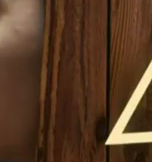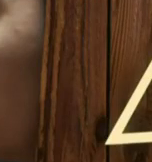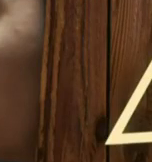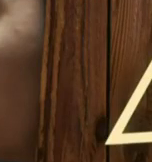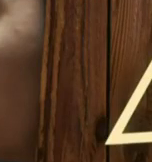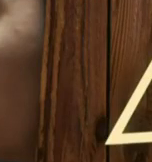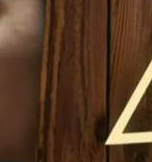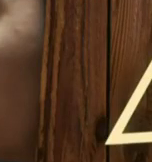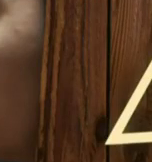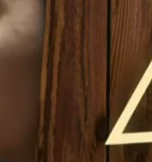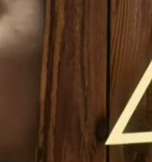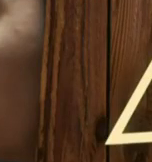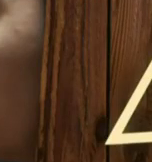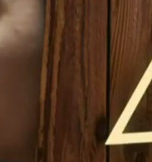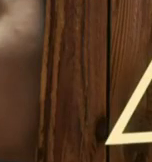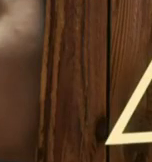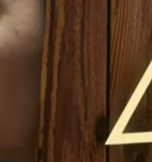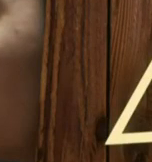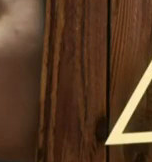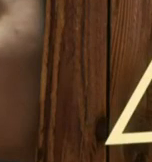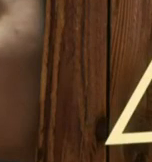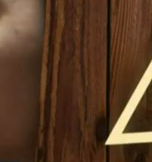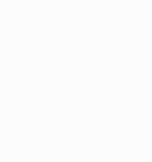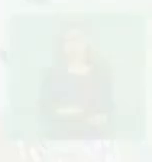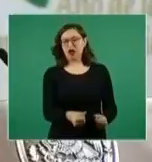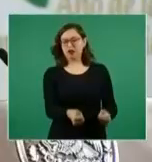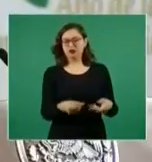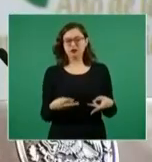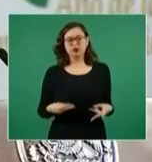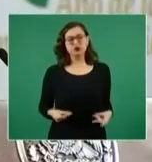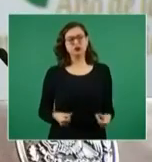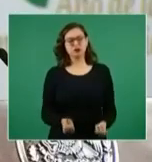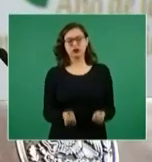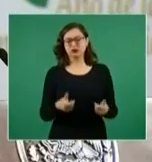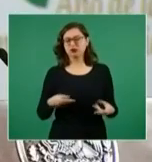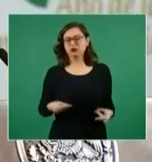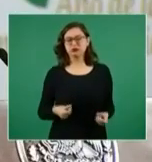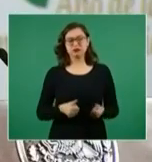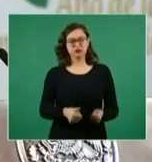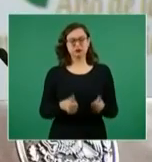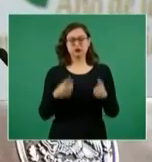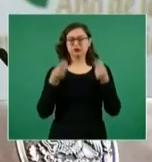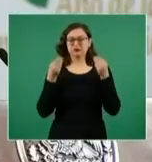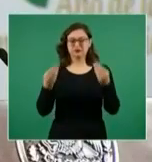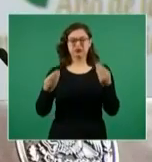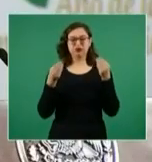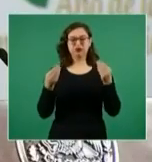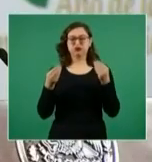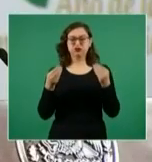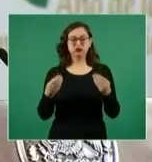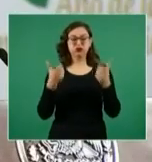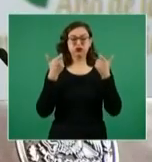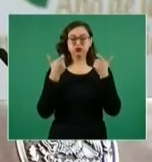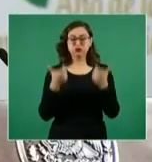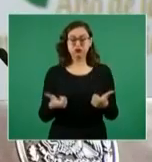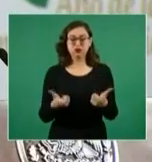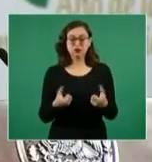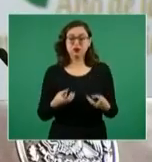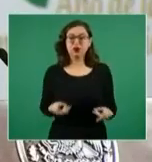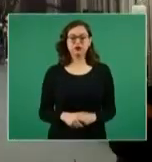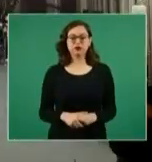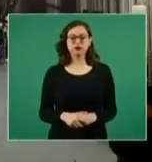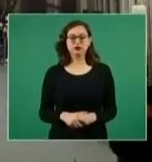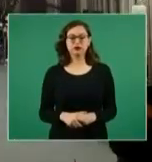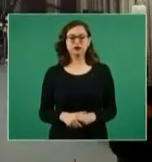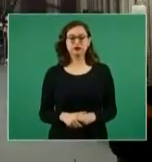Investigación Criminal. Esto en el año 2014. Nada barato el software, pero Lord Peña, por supuesto, Mau, no iba a escatimar. No, hombre, además,